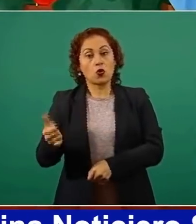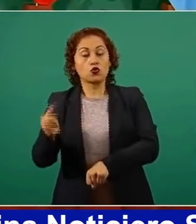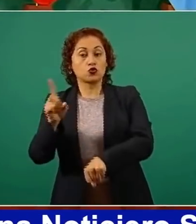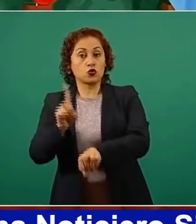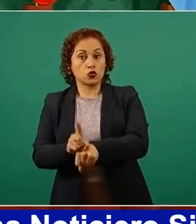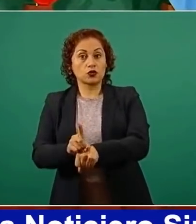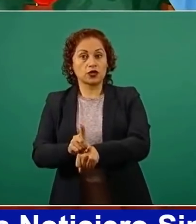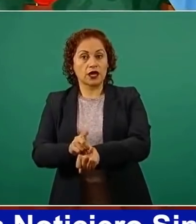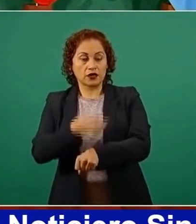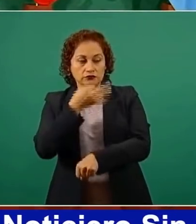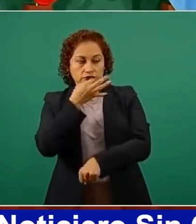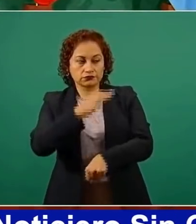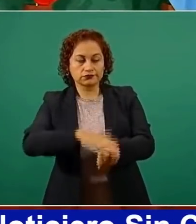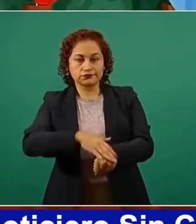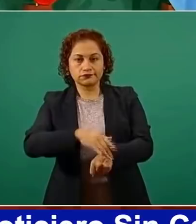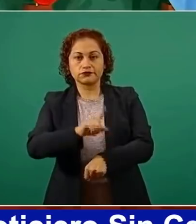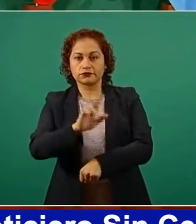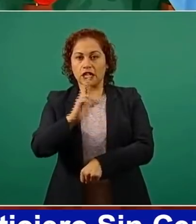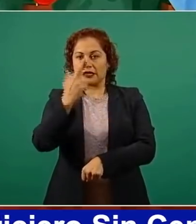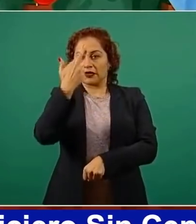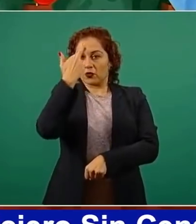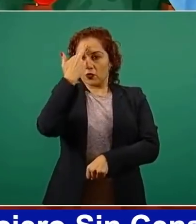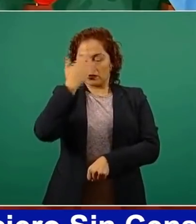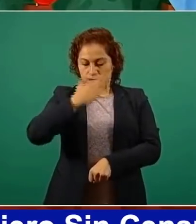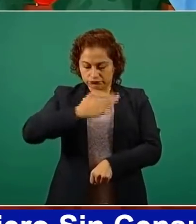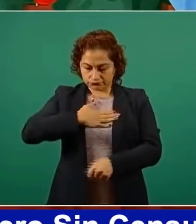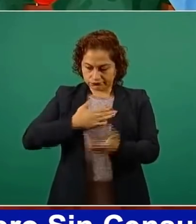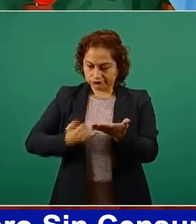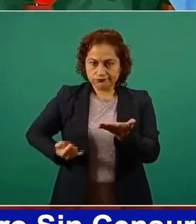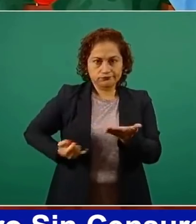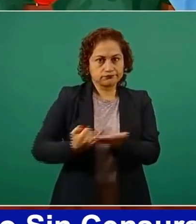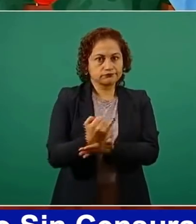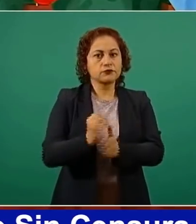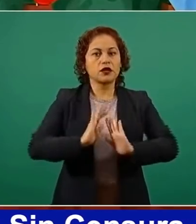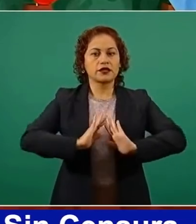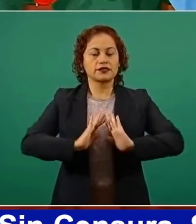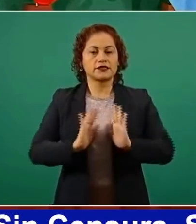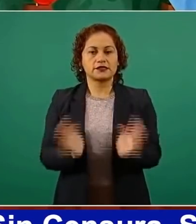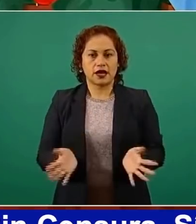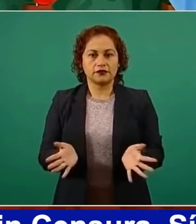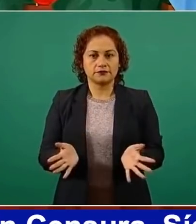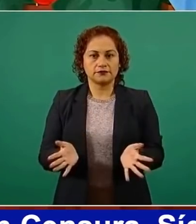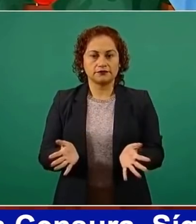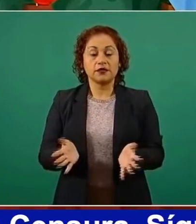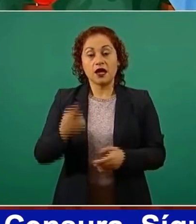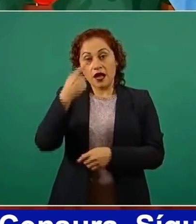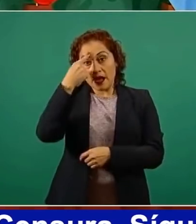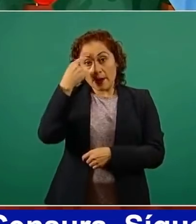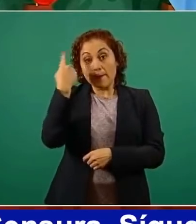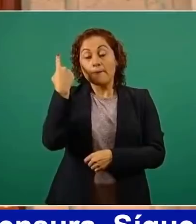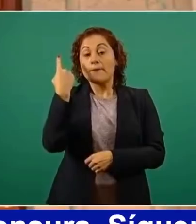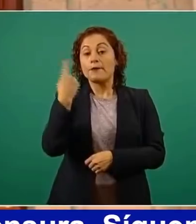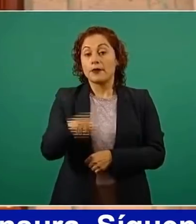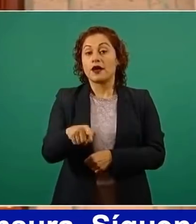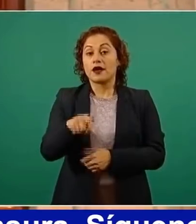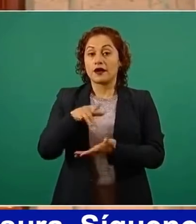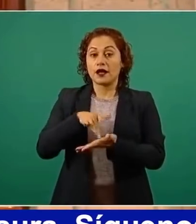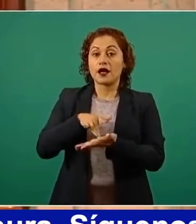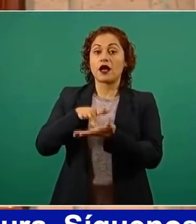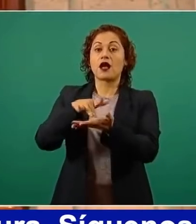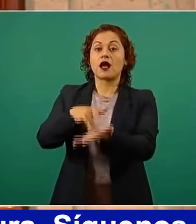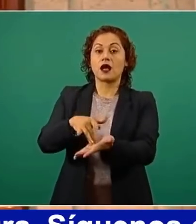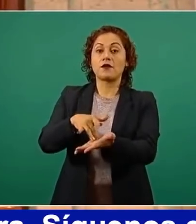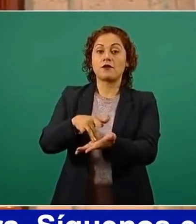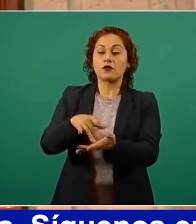está decidido, el presidente Madero, en todos los casos a apoyar al que tenga